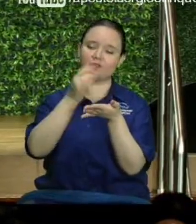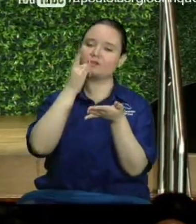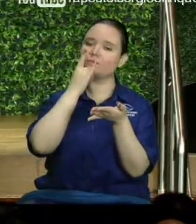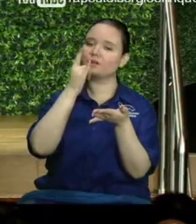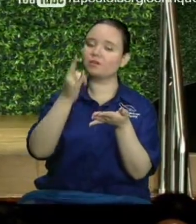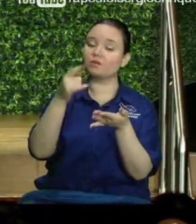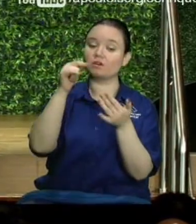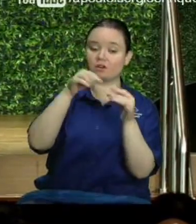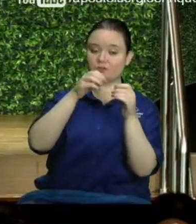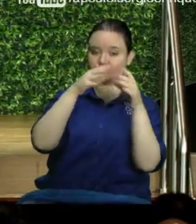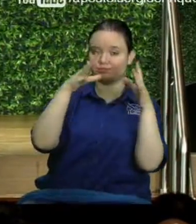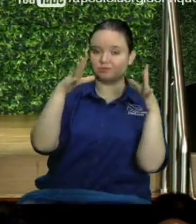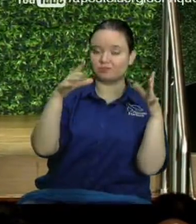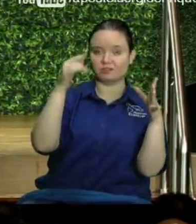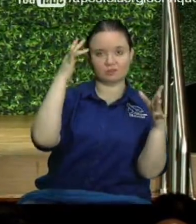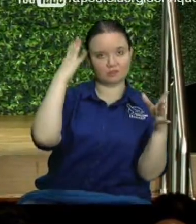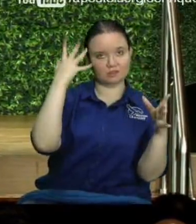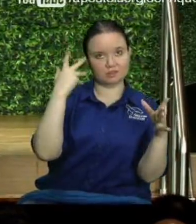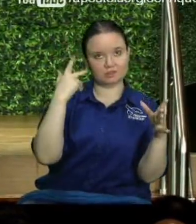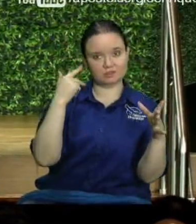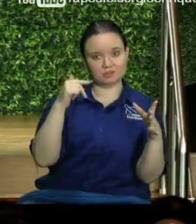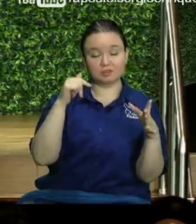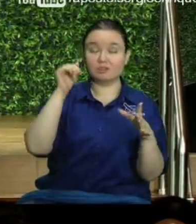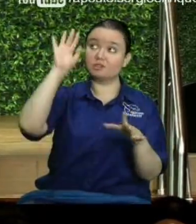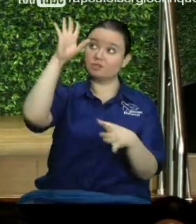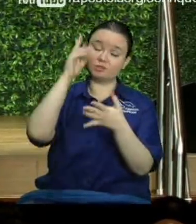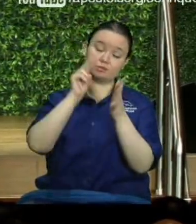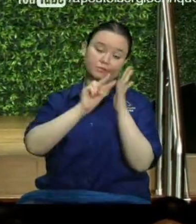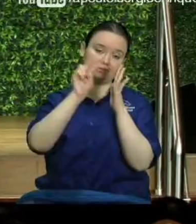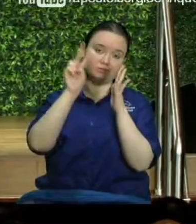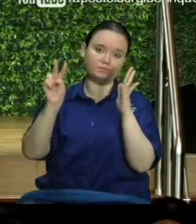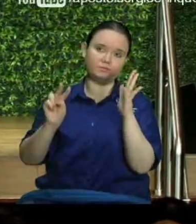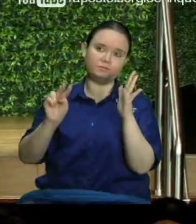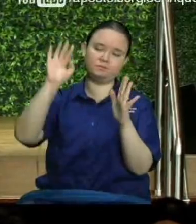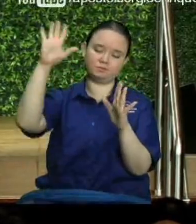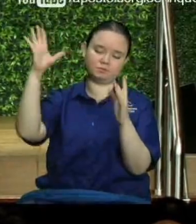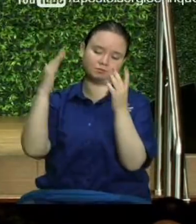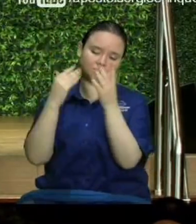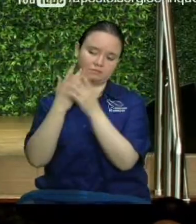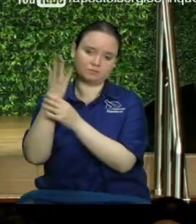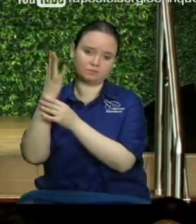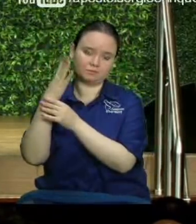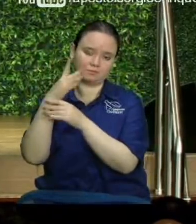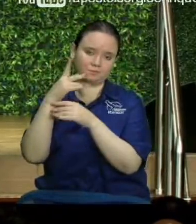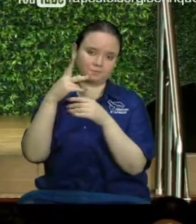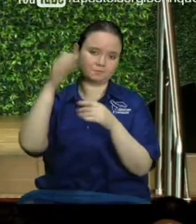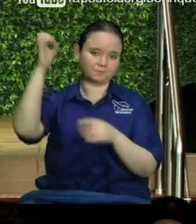sus días y la voluntad del Señor en su mano prosperará.